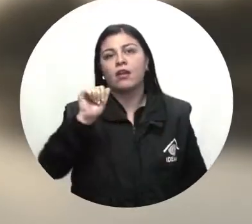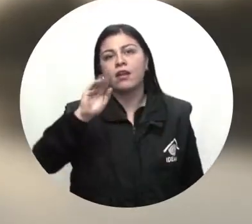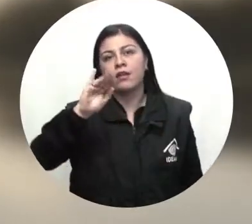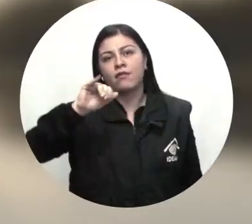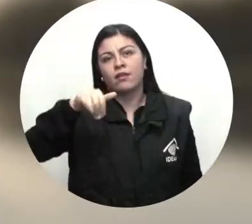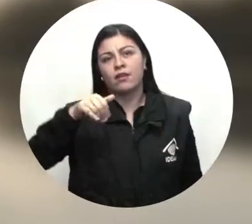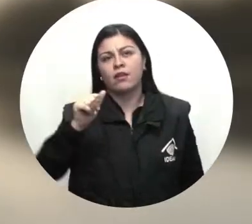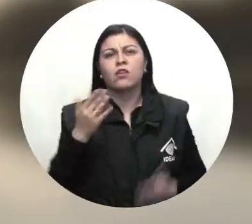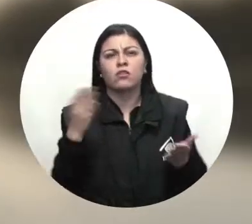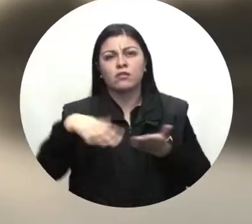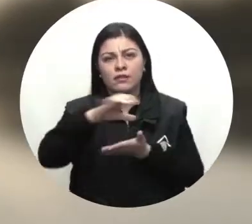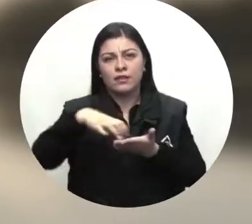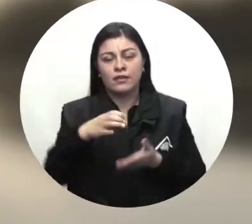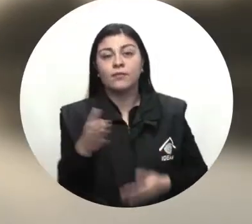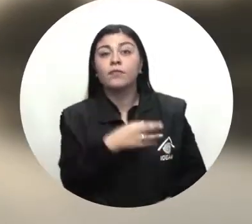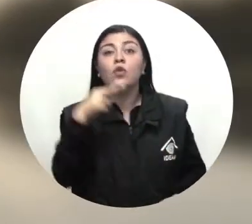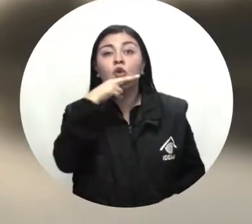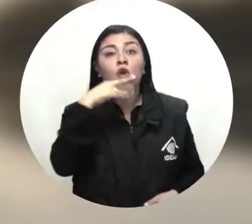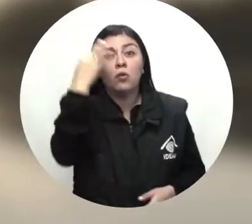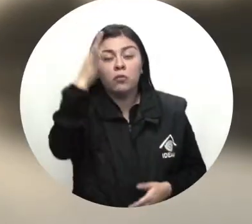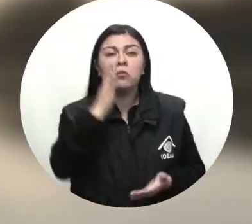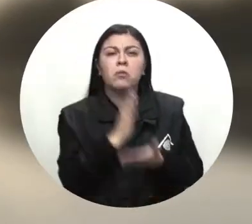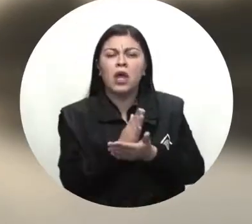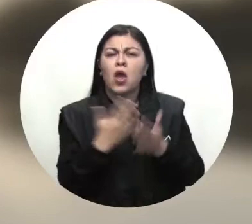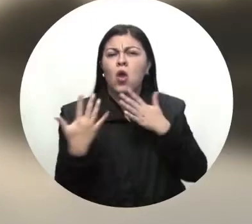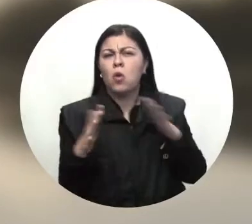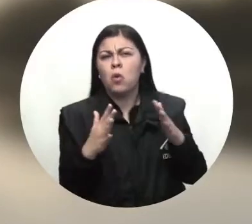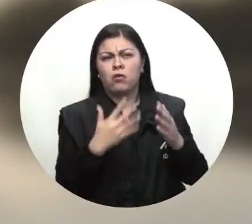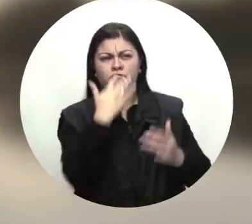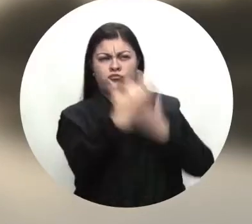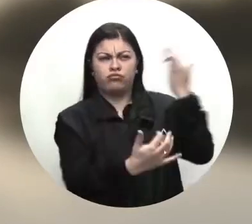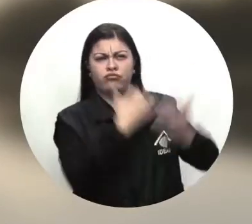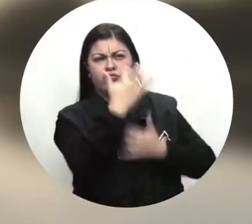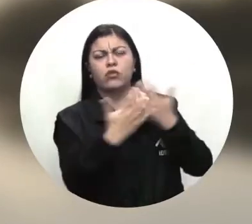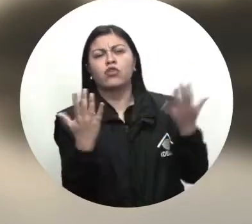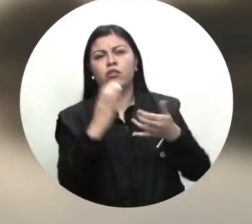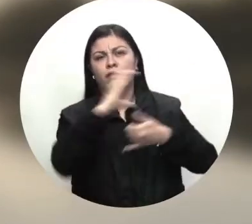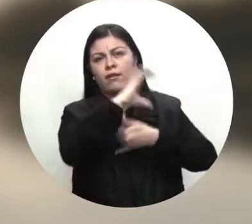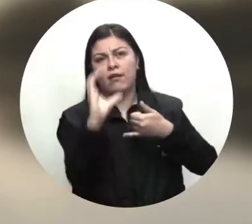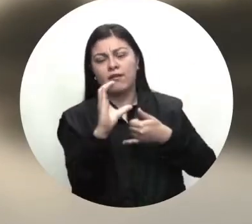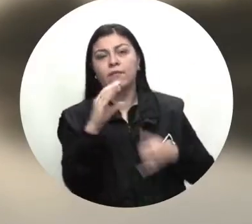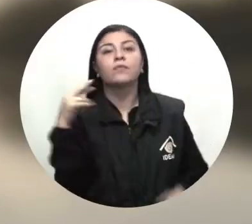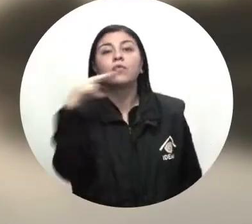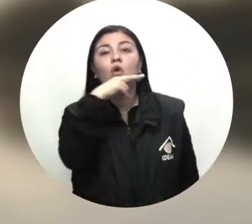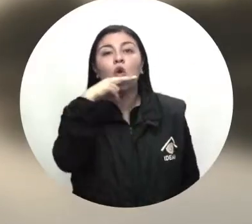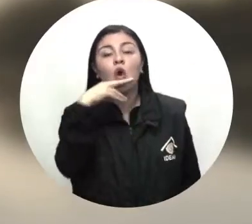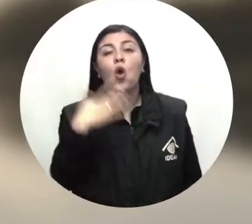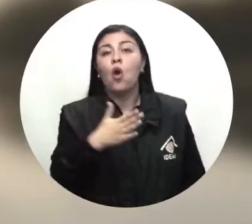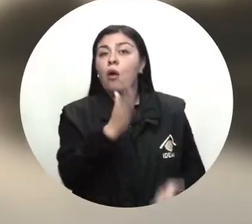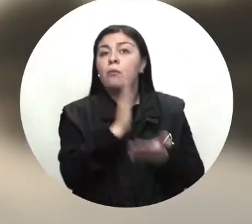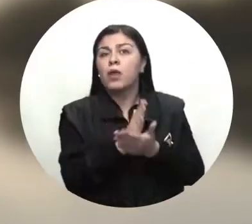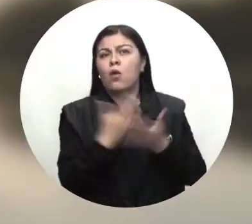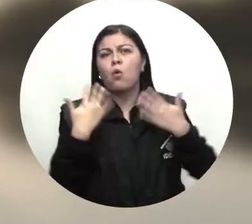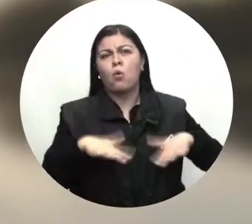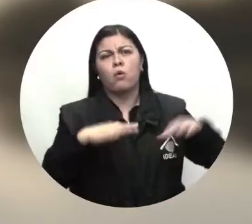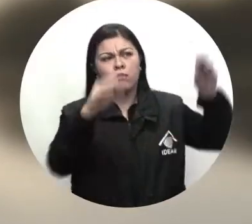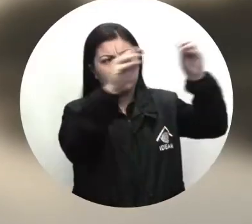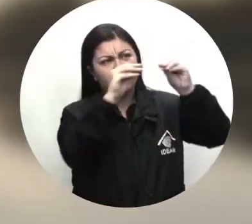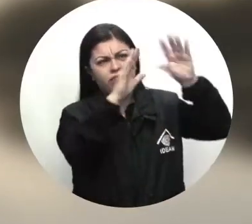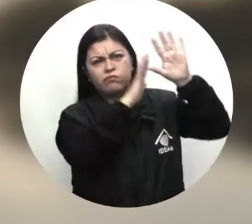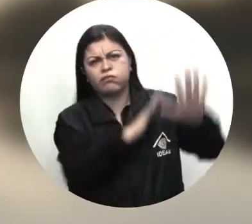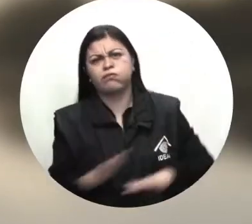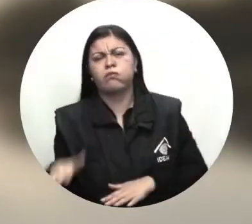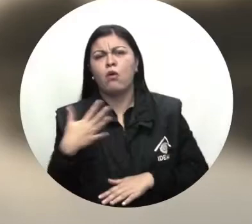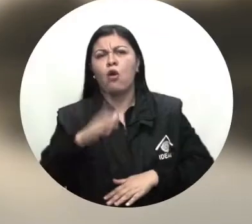Santander. Alerta roja por posibilidad moderada de incendios en la región del Caribe. Alerta roja por alta probabilidad de deslizamientos de